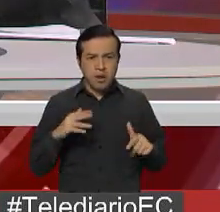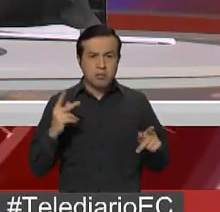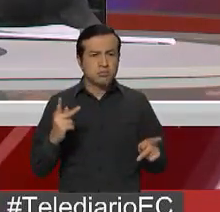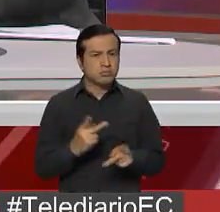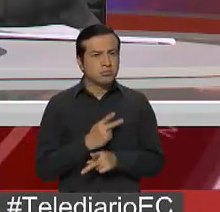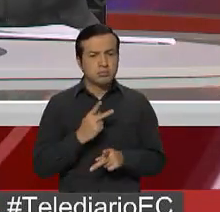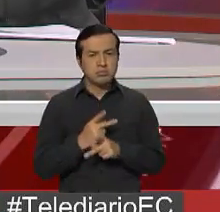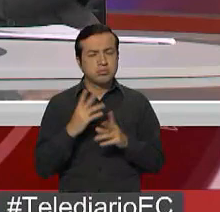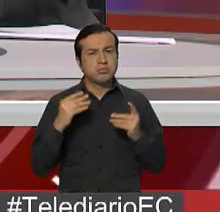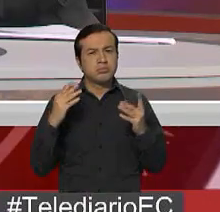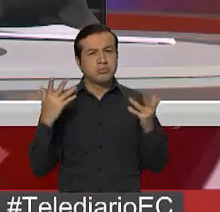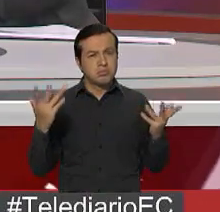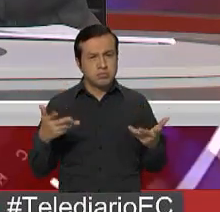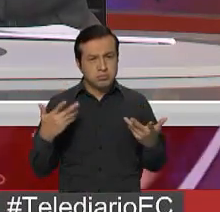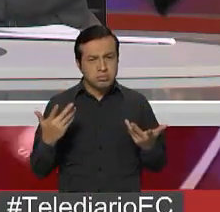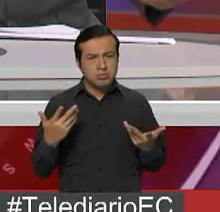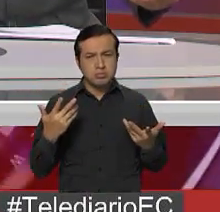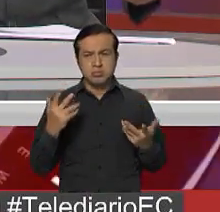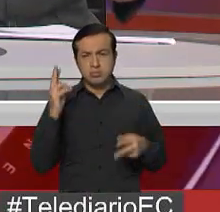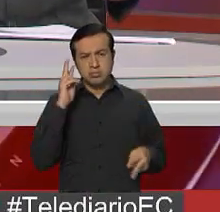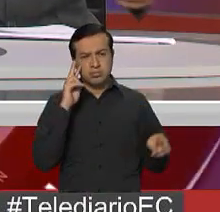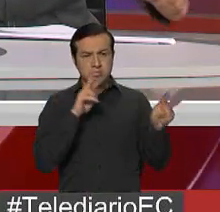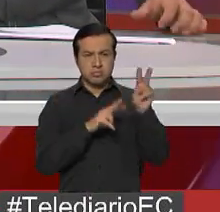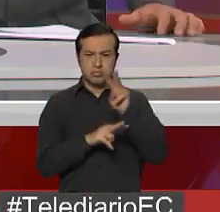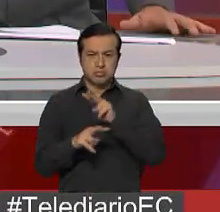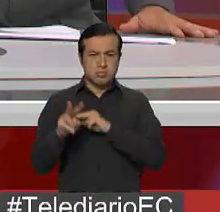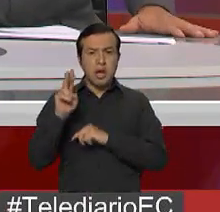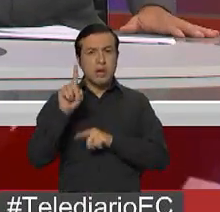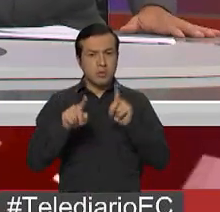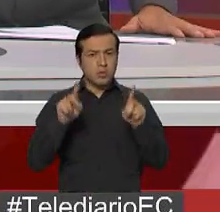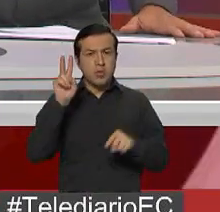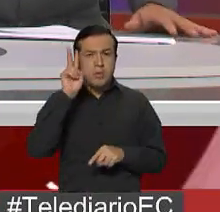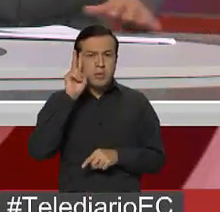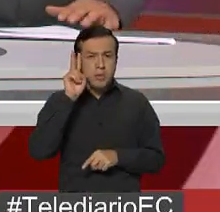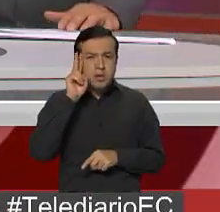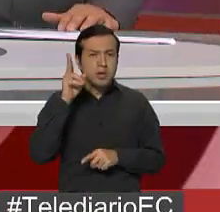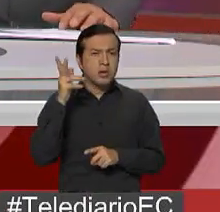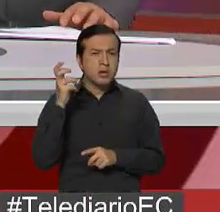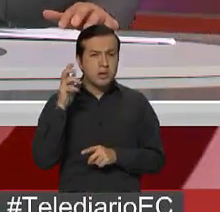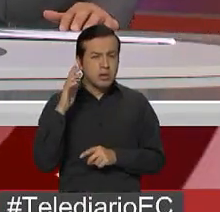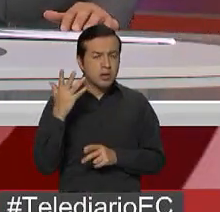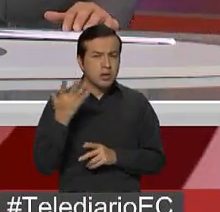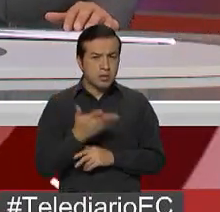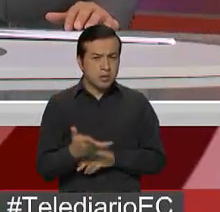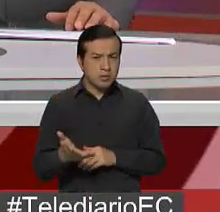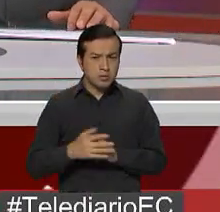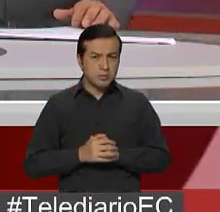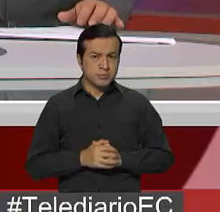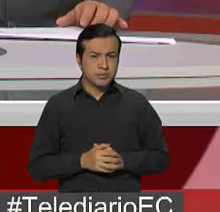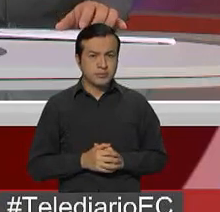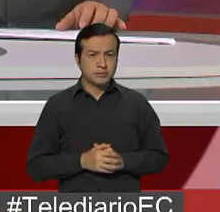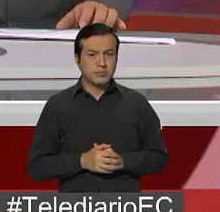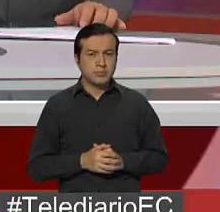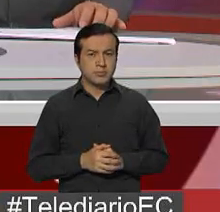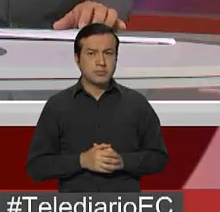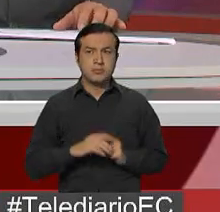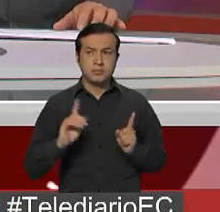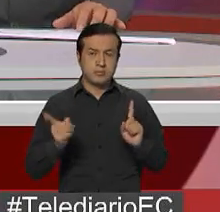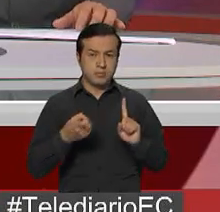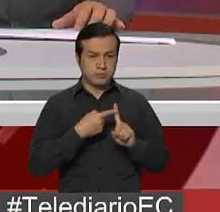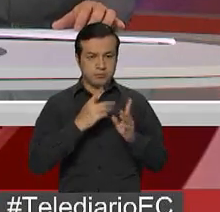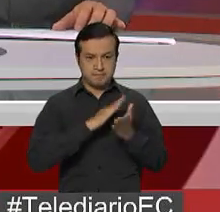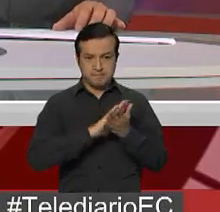tratando de obtener provecho en medio de una situación tan dolorosa que está enfrentando el país primero con